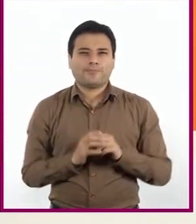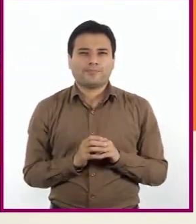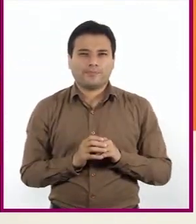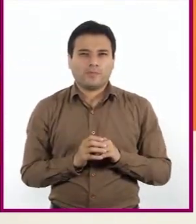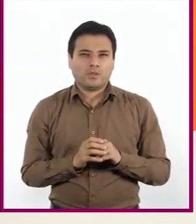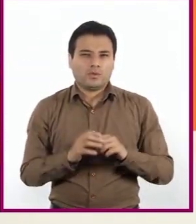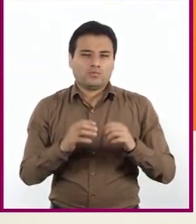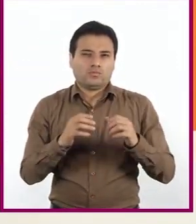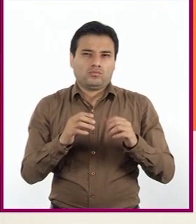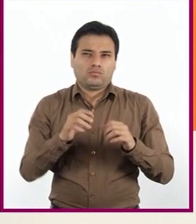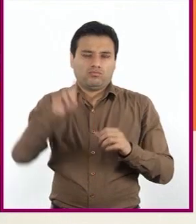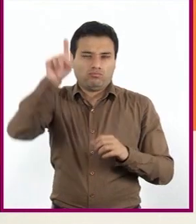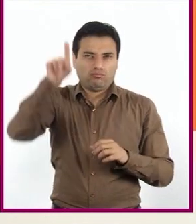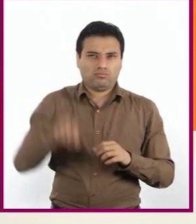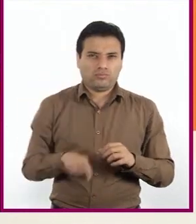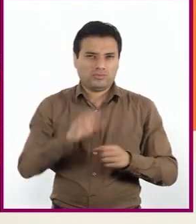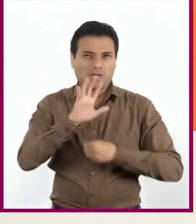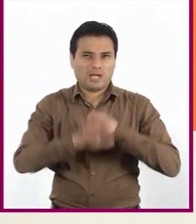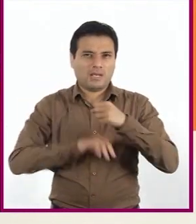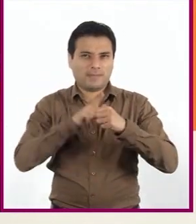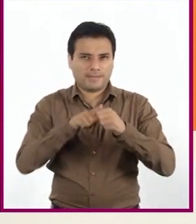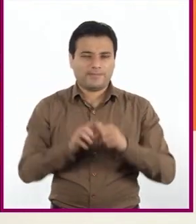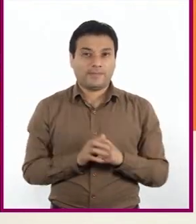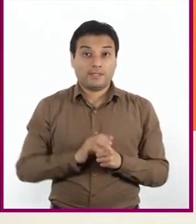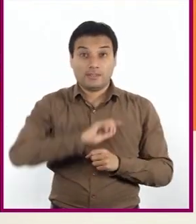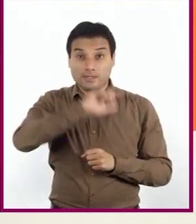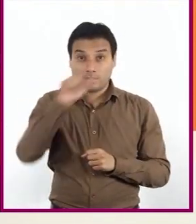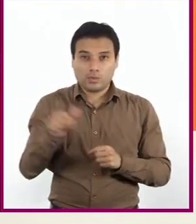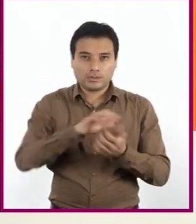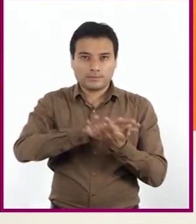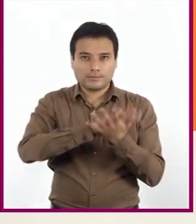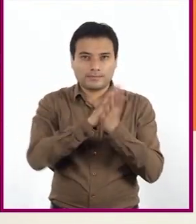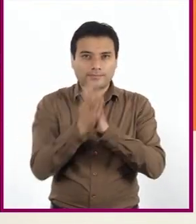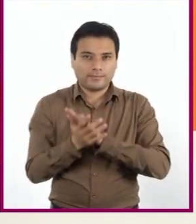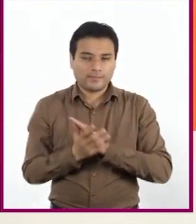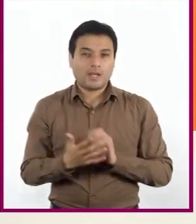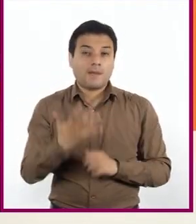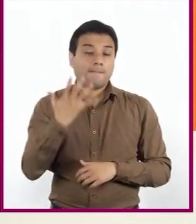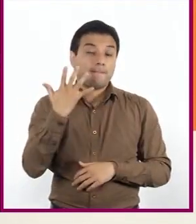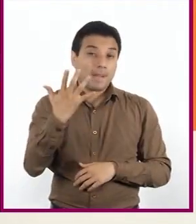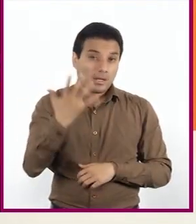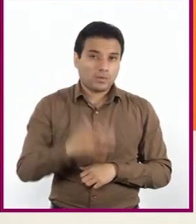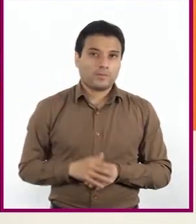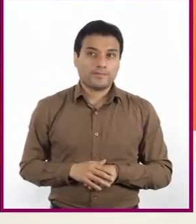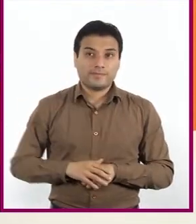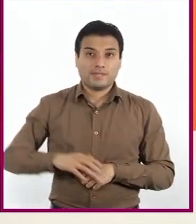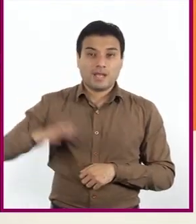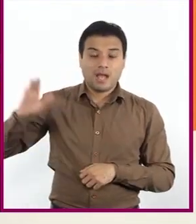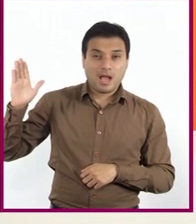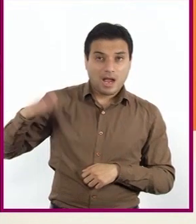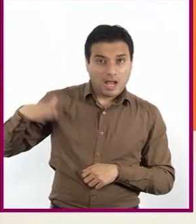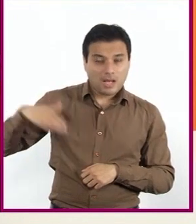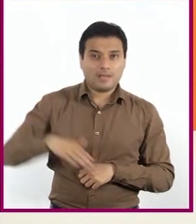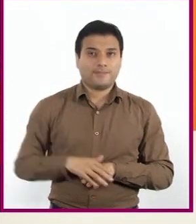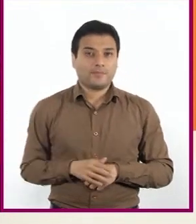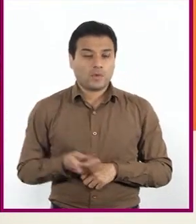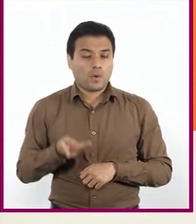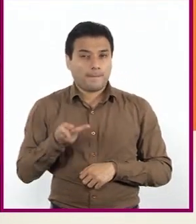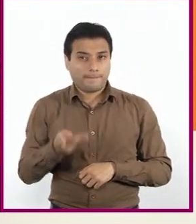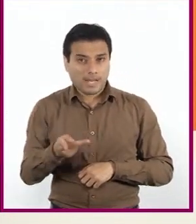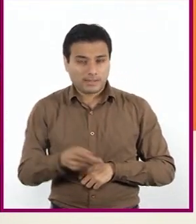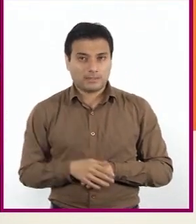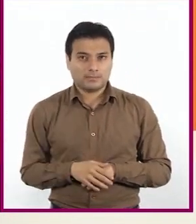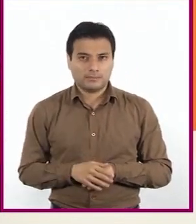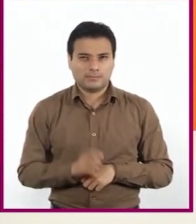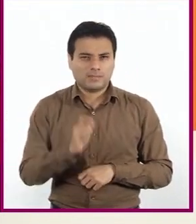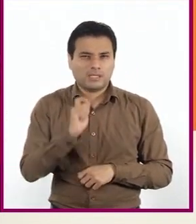tan estilizado que tomó la forma de una mano, una ala o una pata. Probablemente hacía referencia a